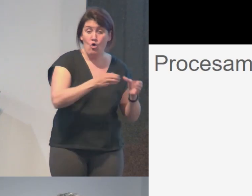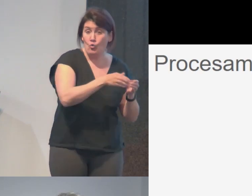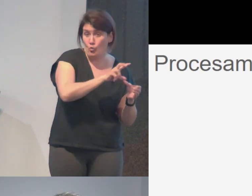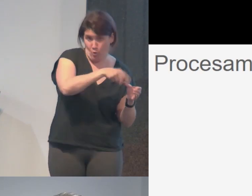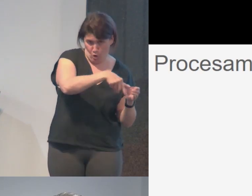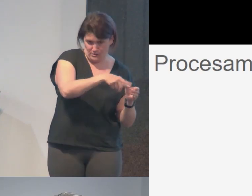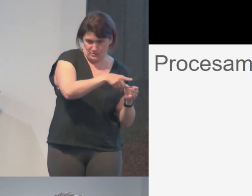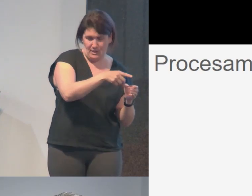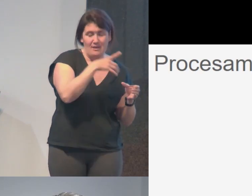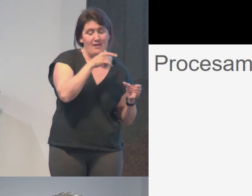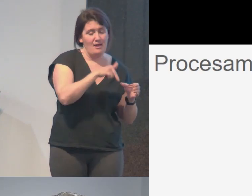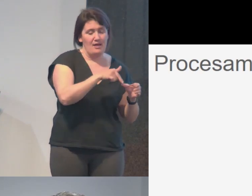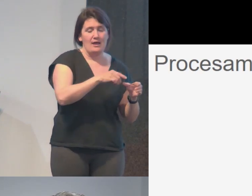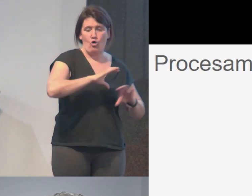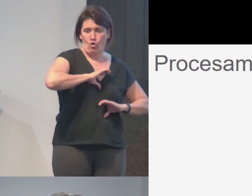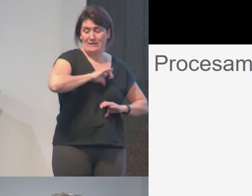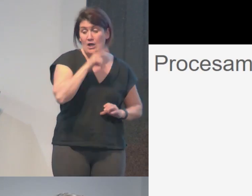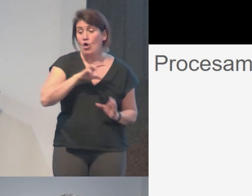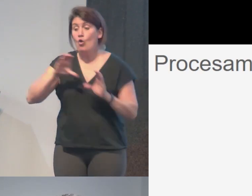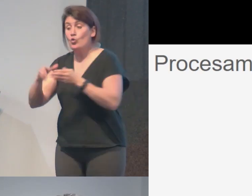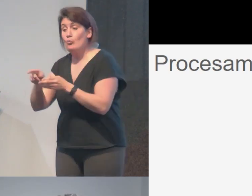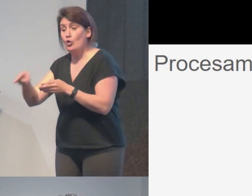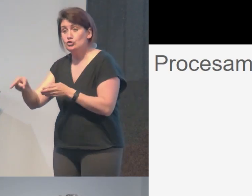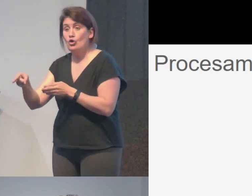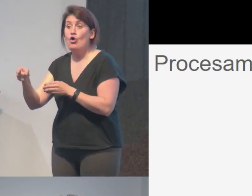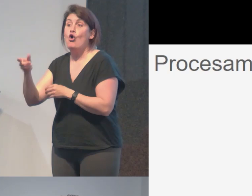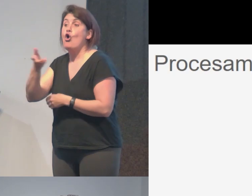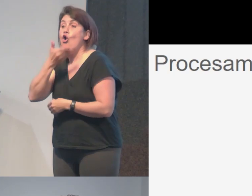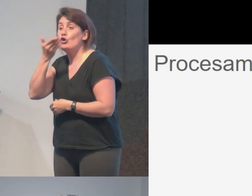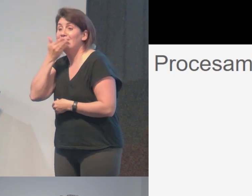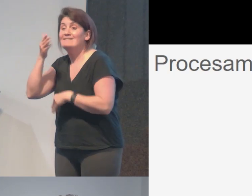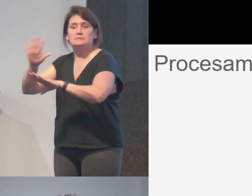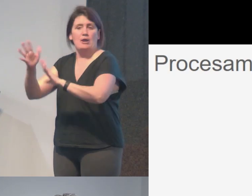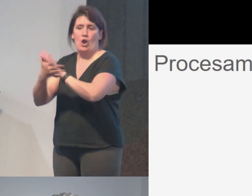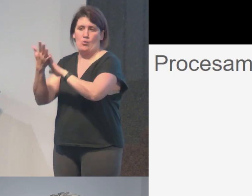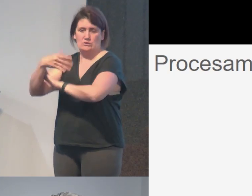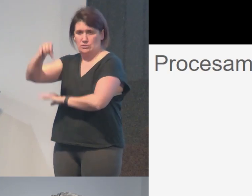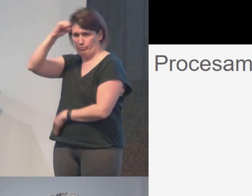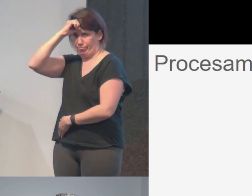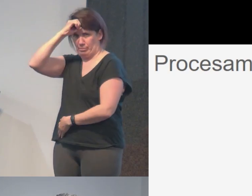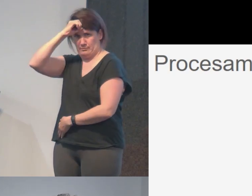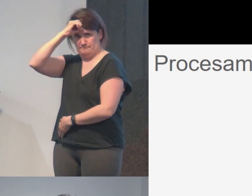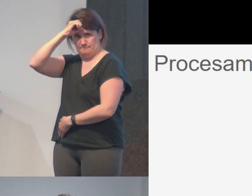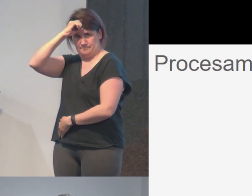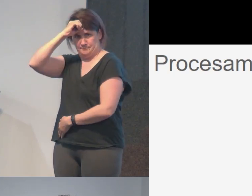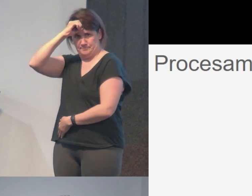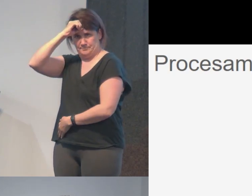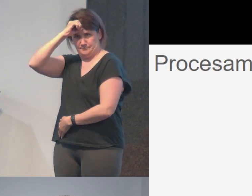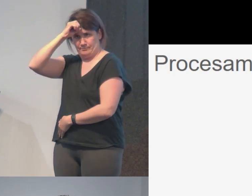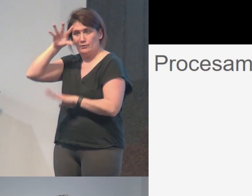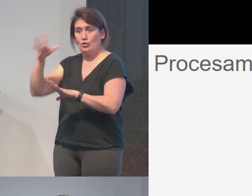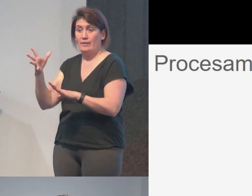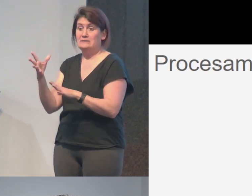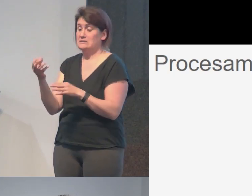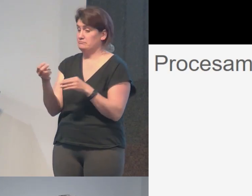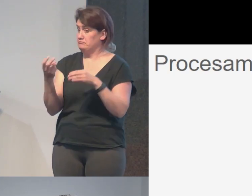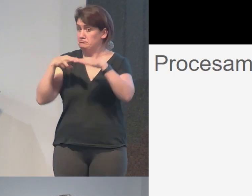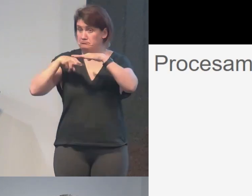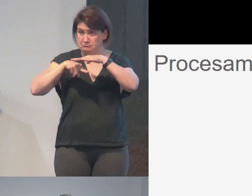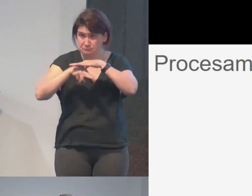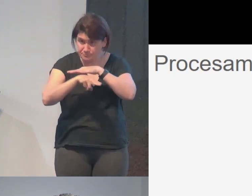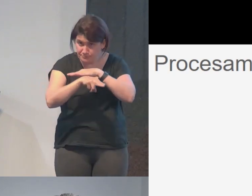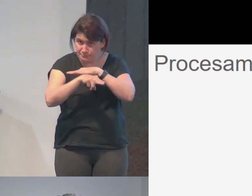participantes eran personas oyentes que no sabían nada de lengua de signos, ¿vale? Y lo que hacemos es meterlos en el